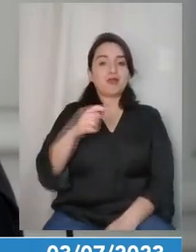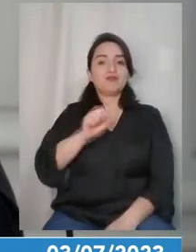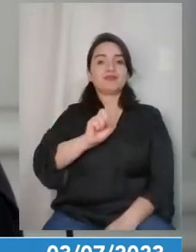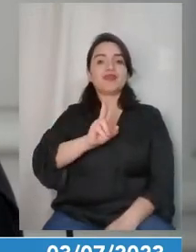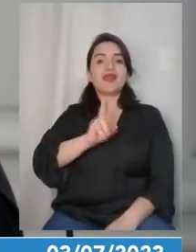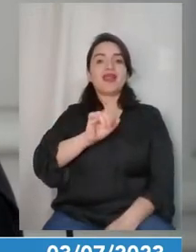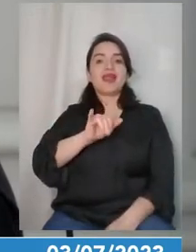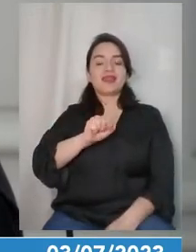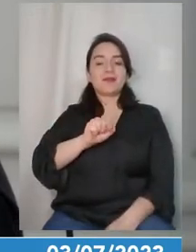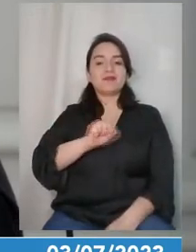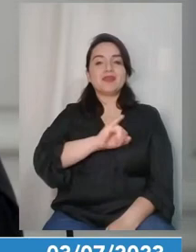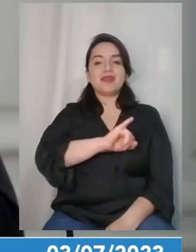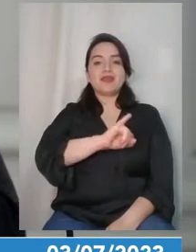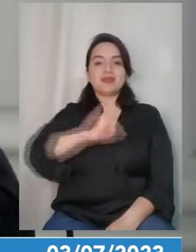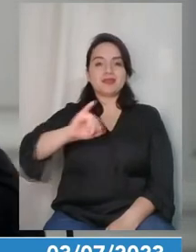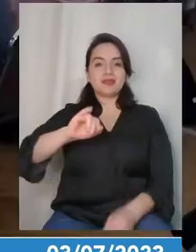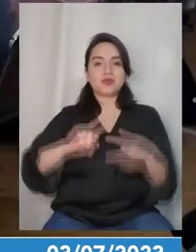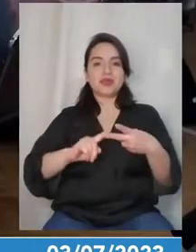MacLean.